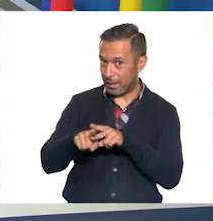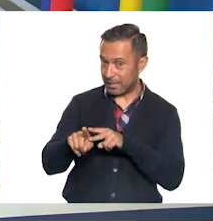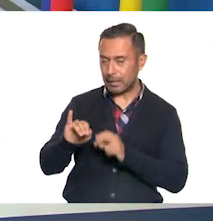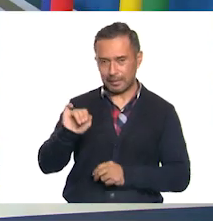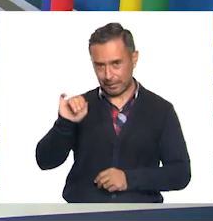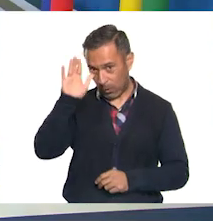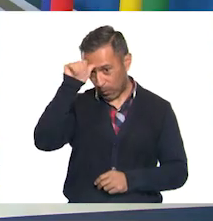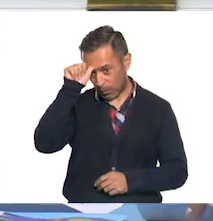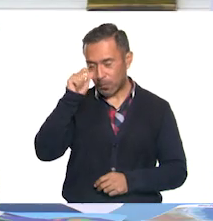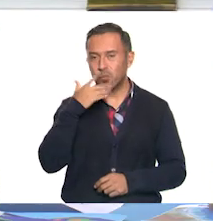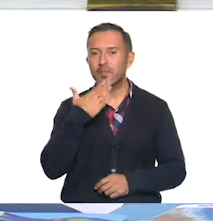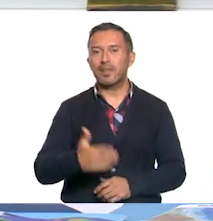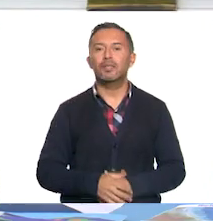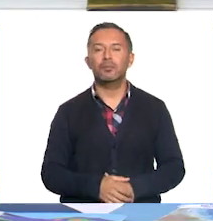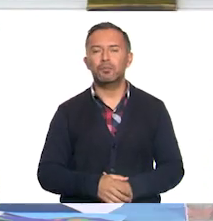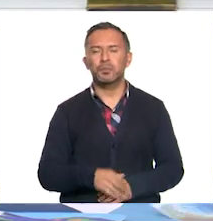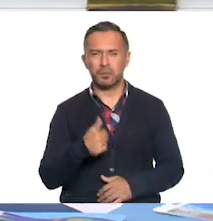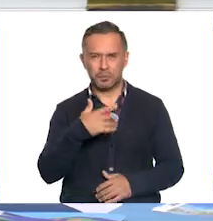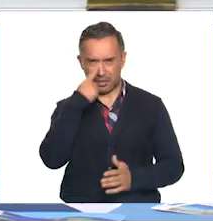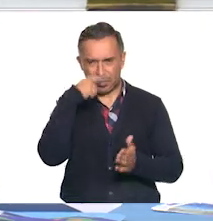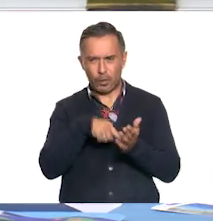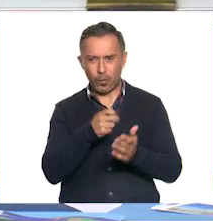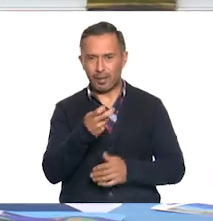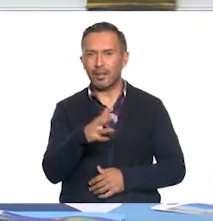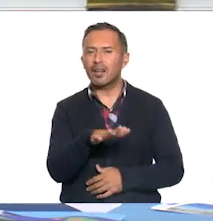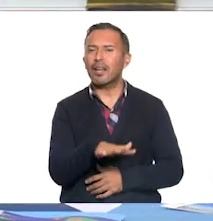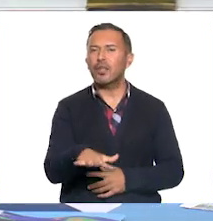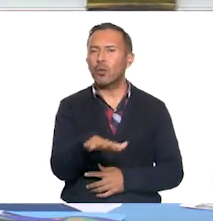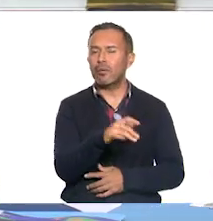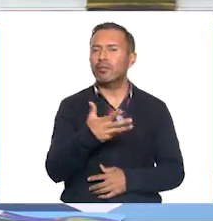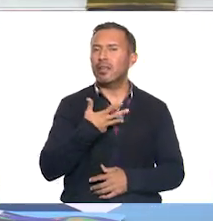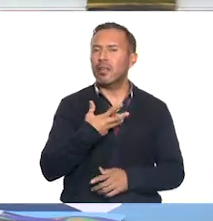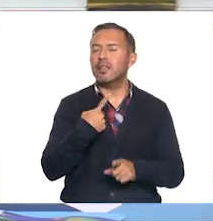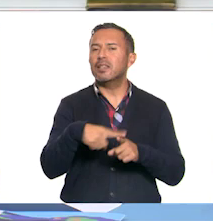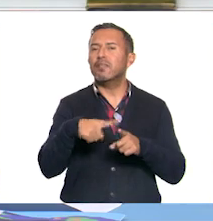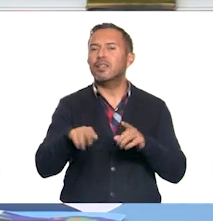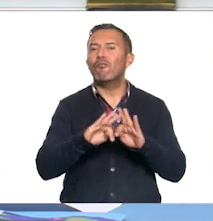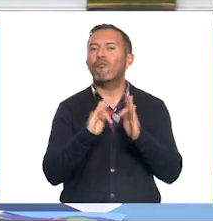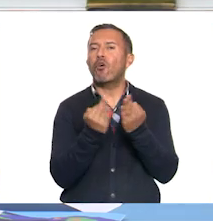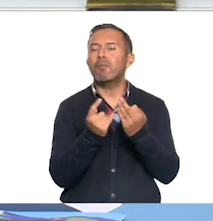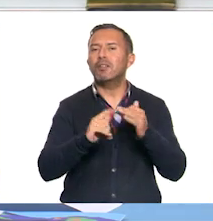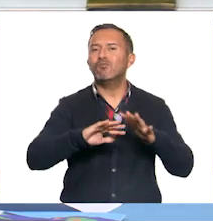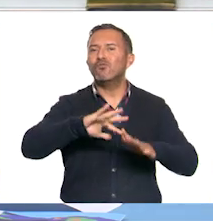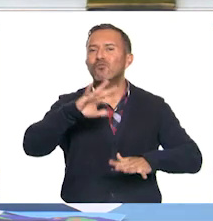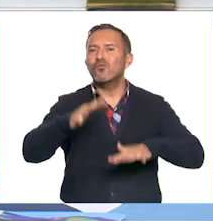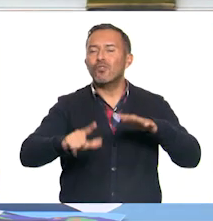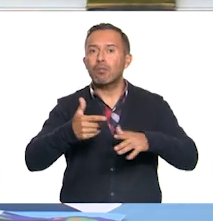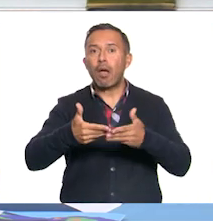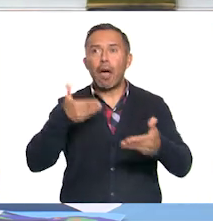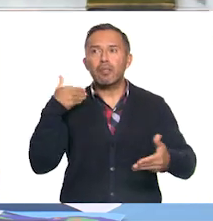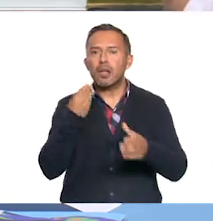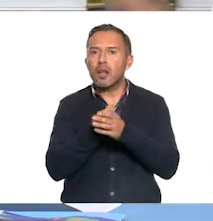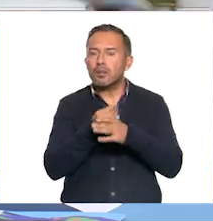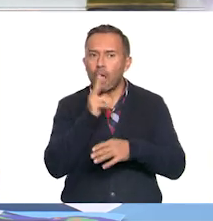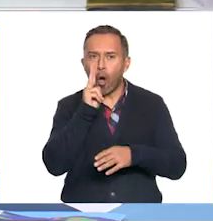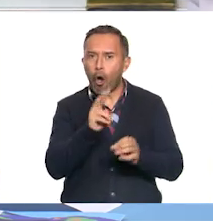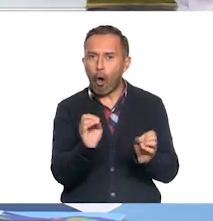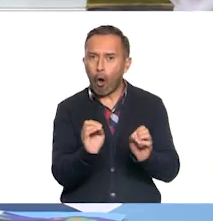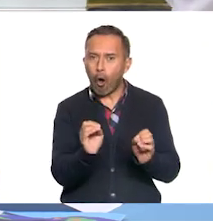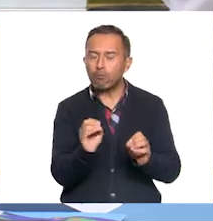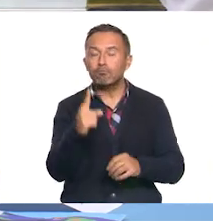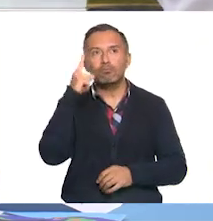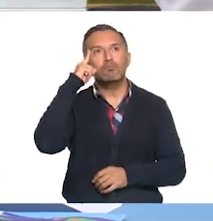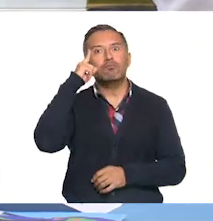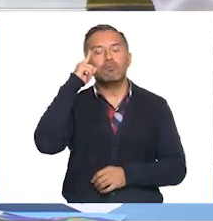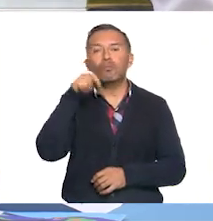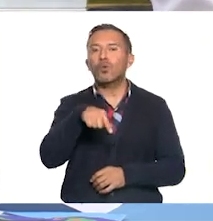Excelente, muy bien. Yo creo que en esta región hay muchas formas del relieve que no hemos visto en las clases anteriores. Una